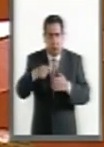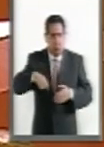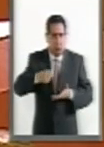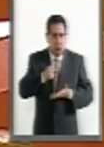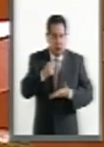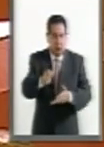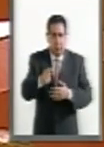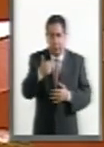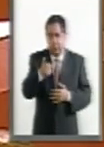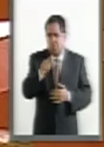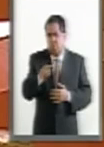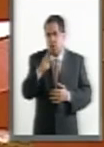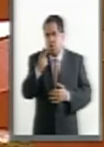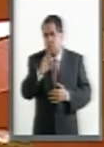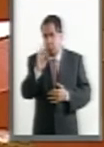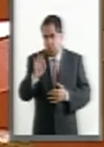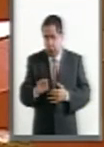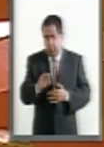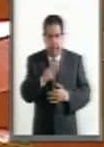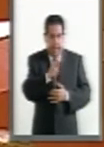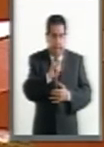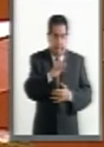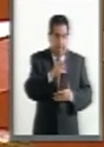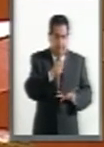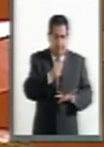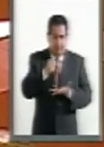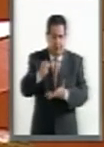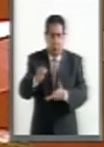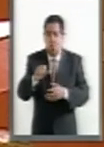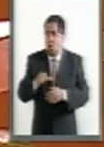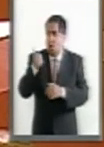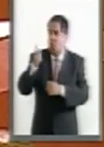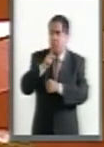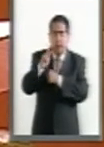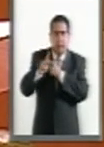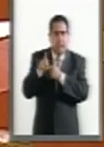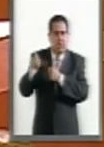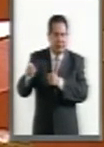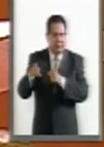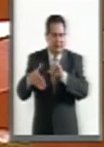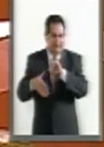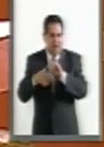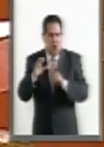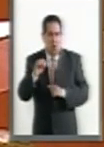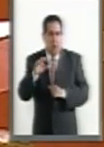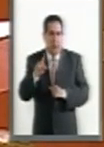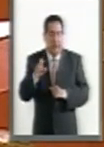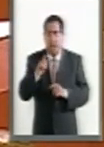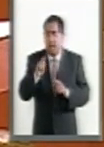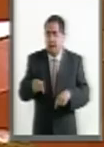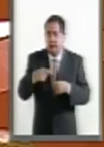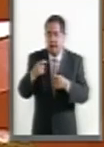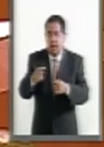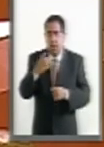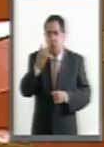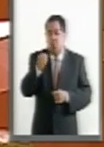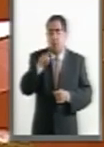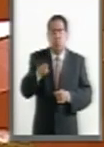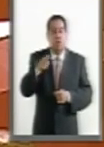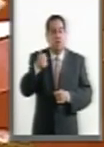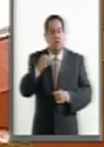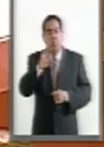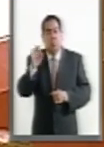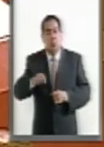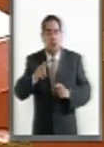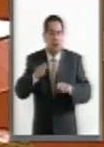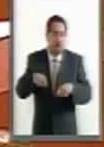el 6.2% del PIB, mientras que los países del bloque asignan al